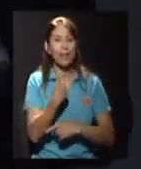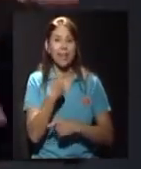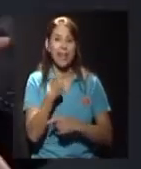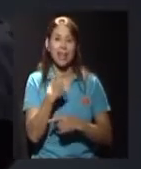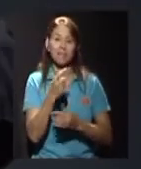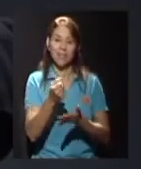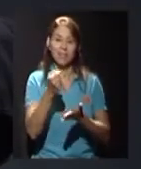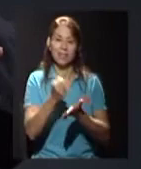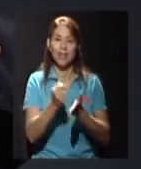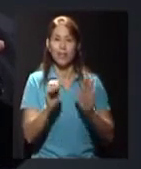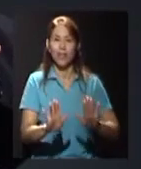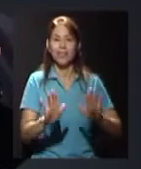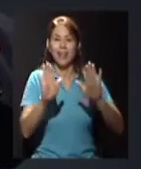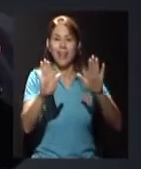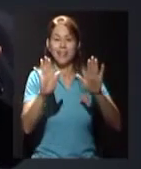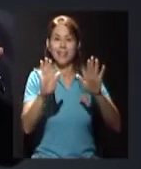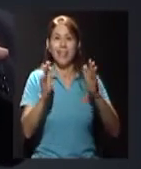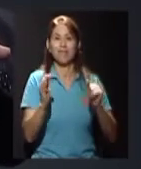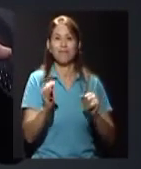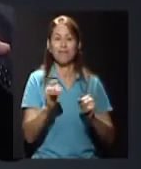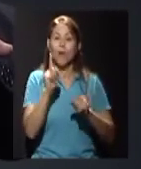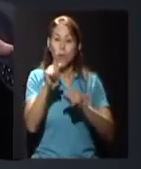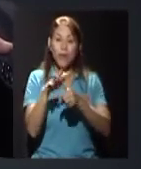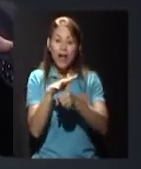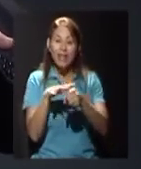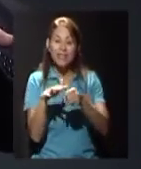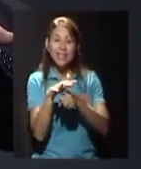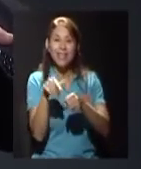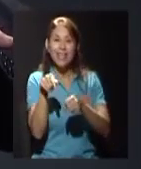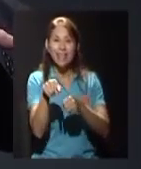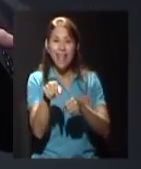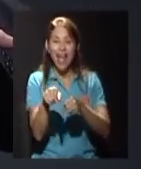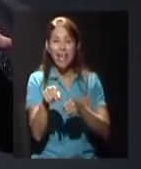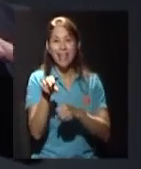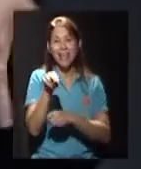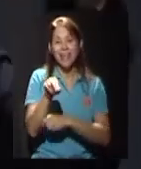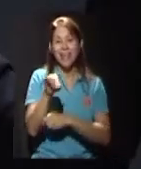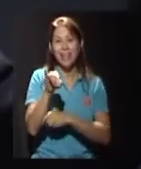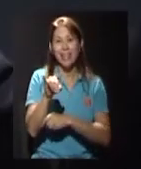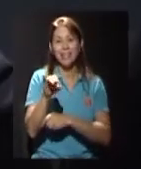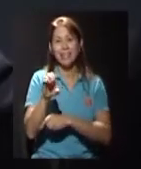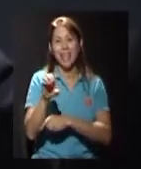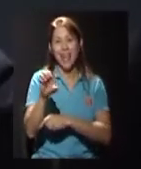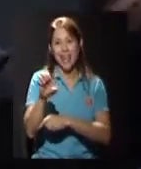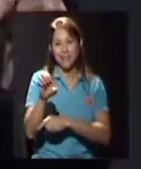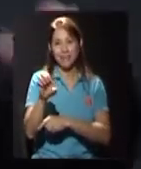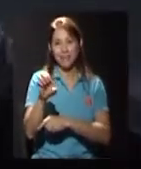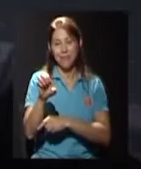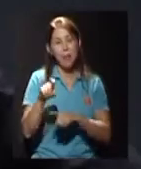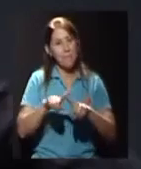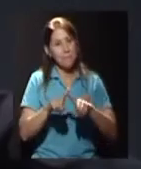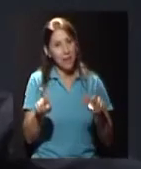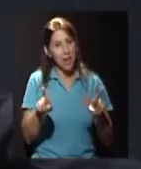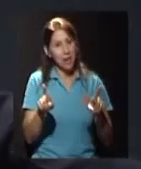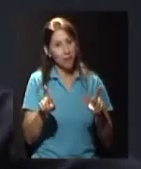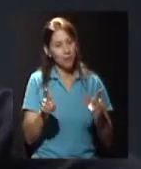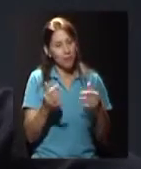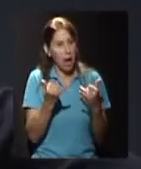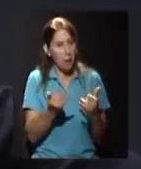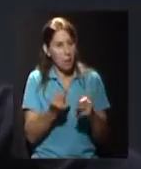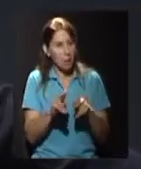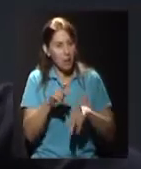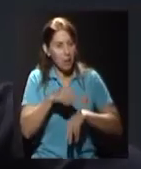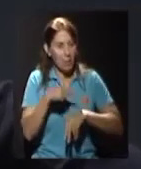de excelencia de que uno de las isletas es el n irse pero pero le queda minuto y medio